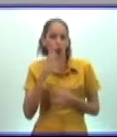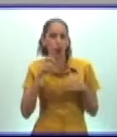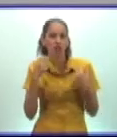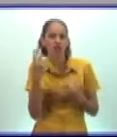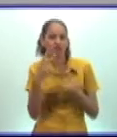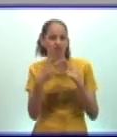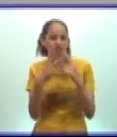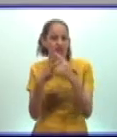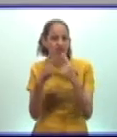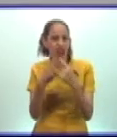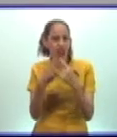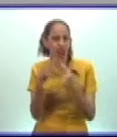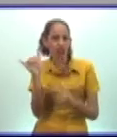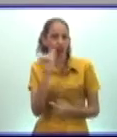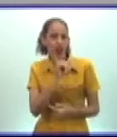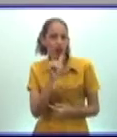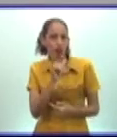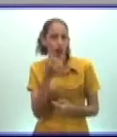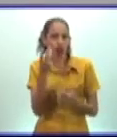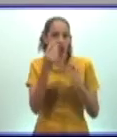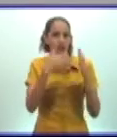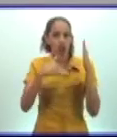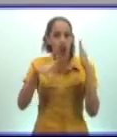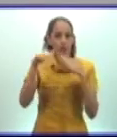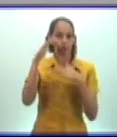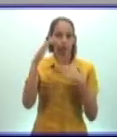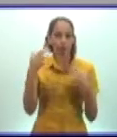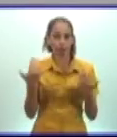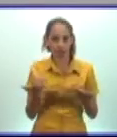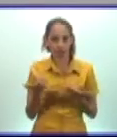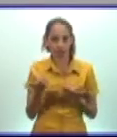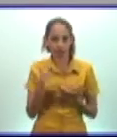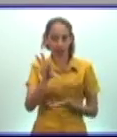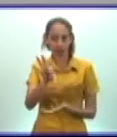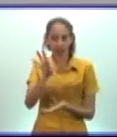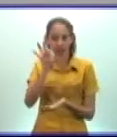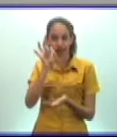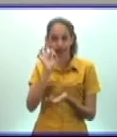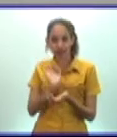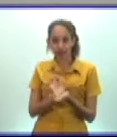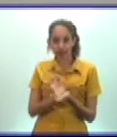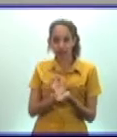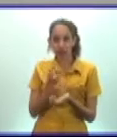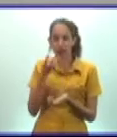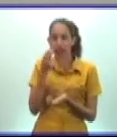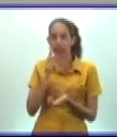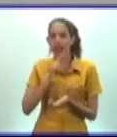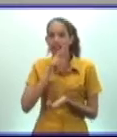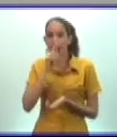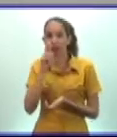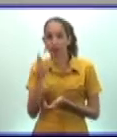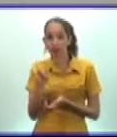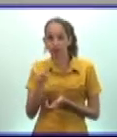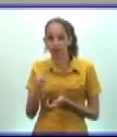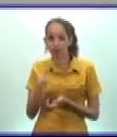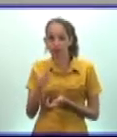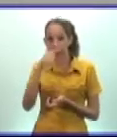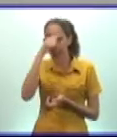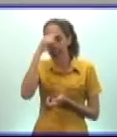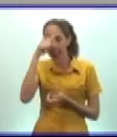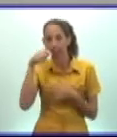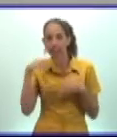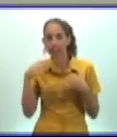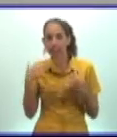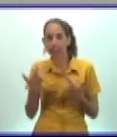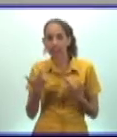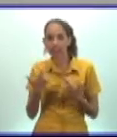módulos es mayor. Se sustraen los módulos y el resultado va a tener el signo de aquel